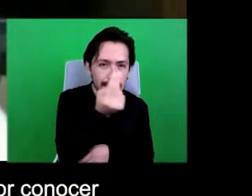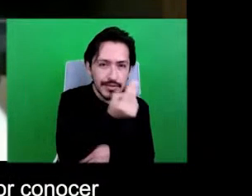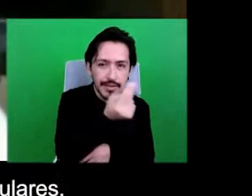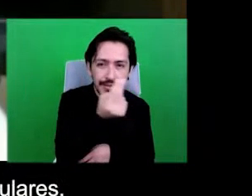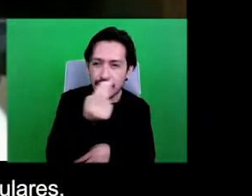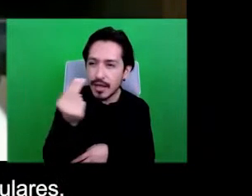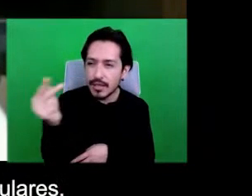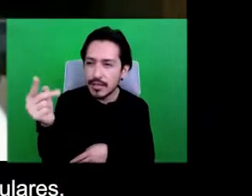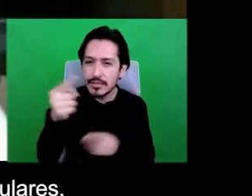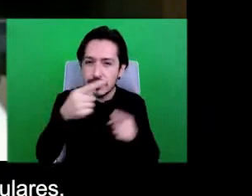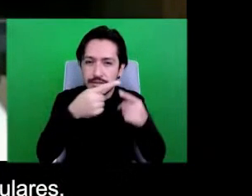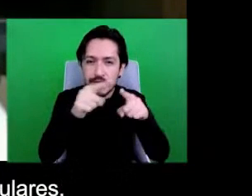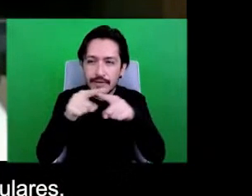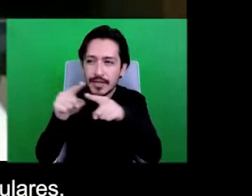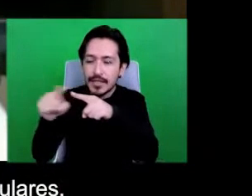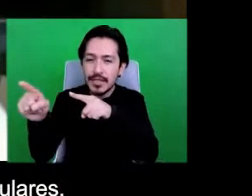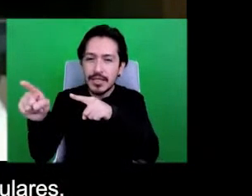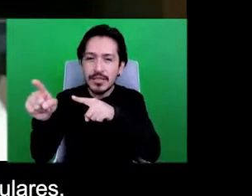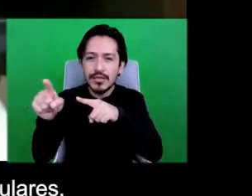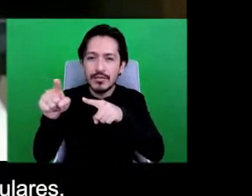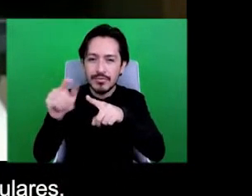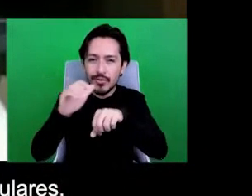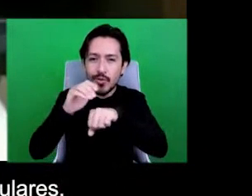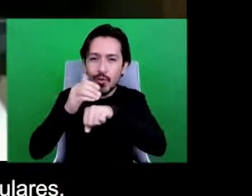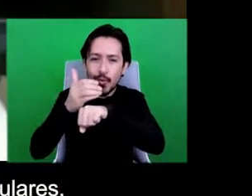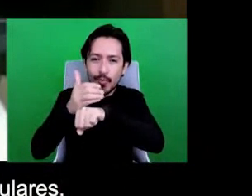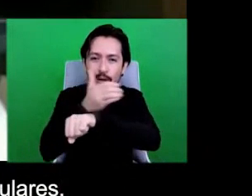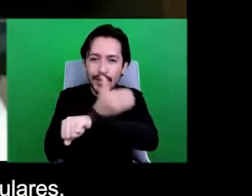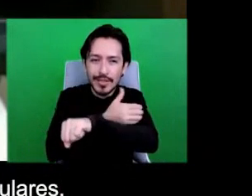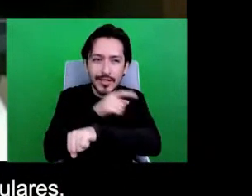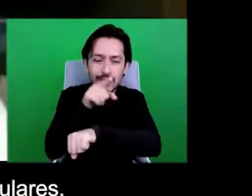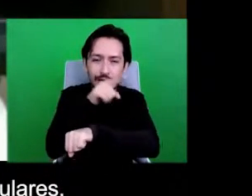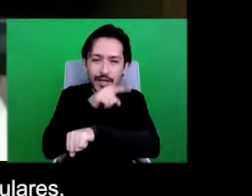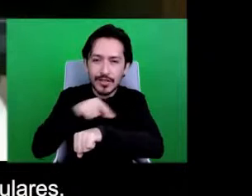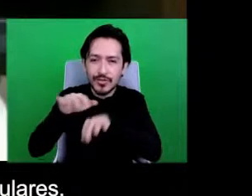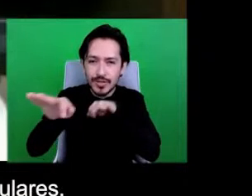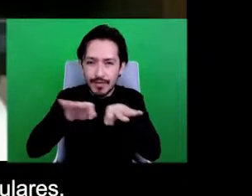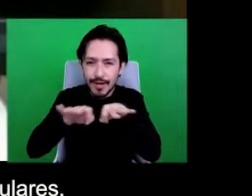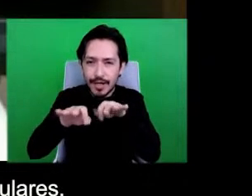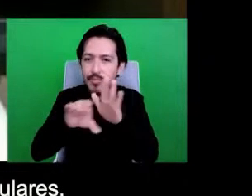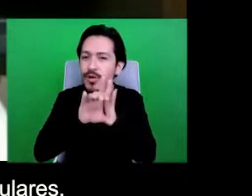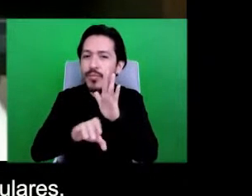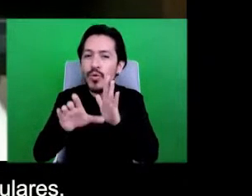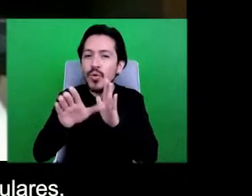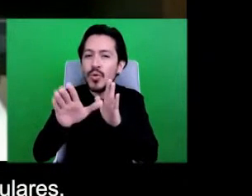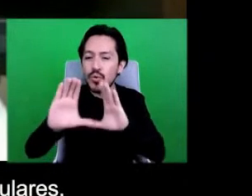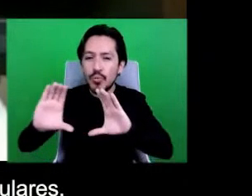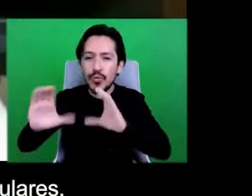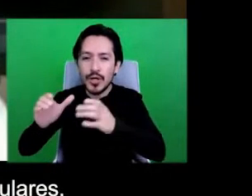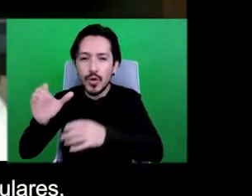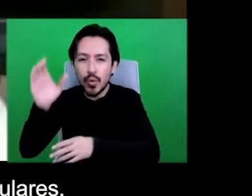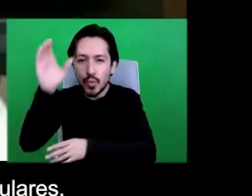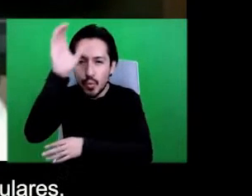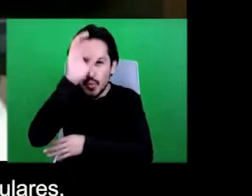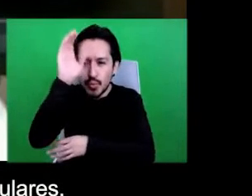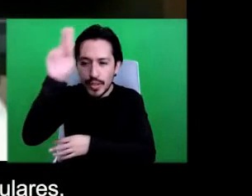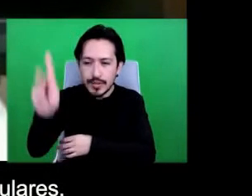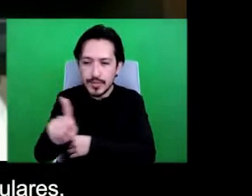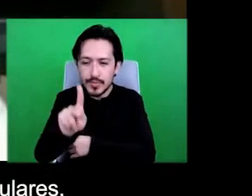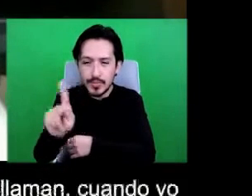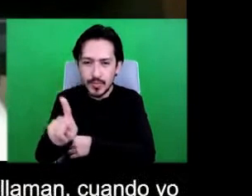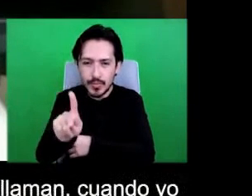trabajan, compañeros que trabajan en culturas populares, que trabajan en